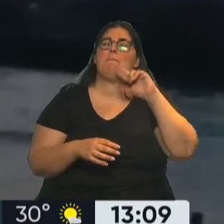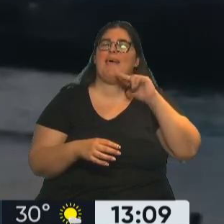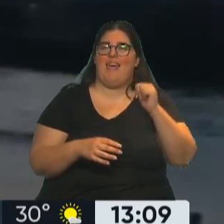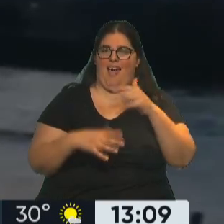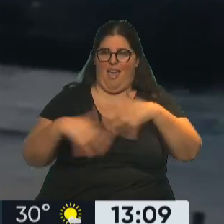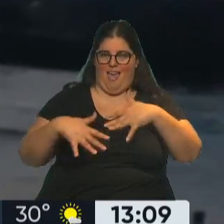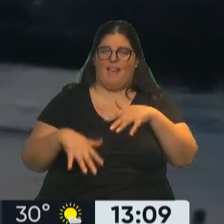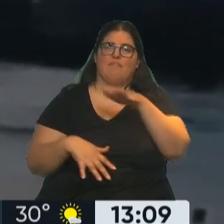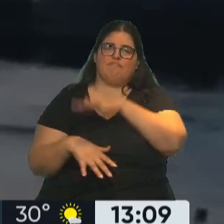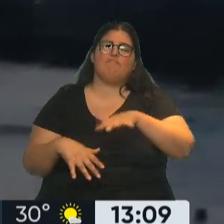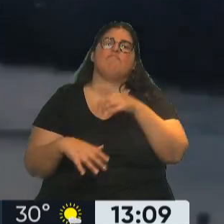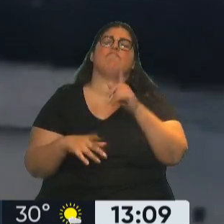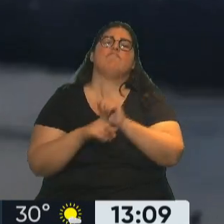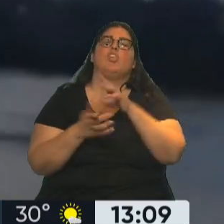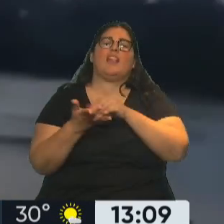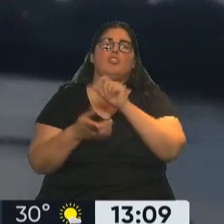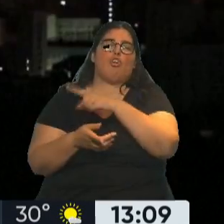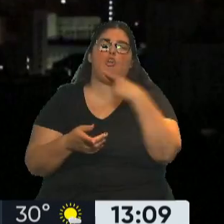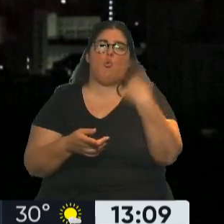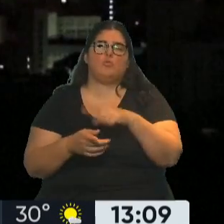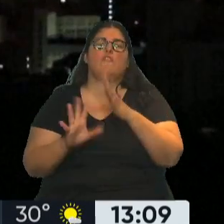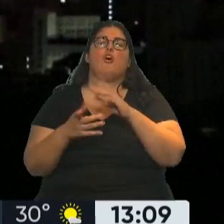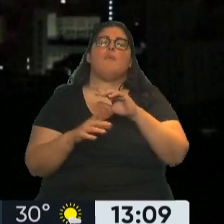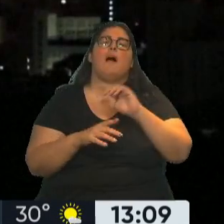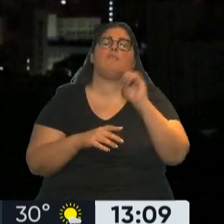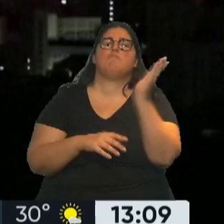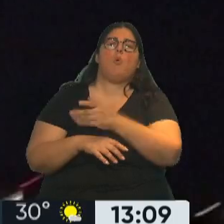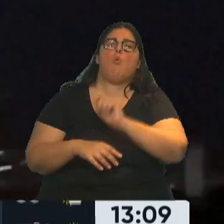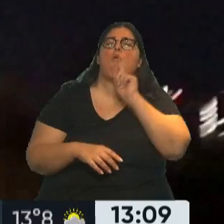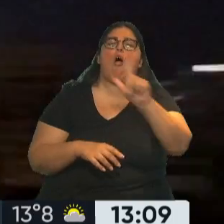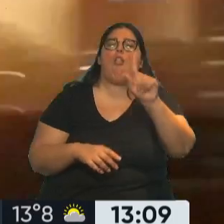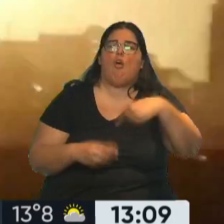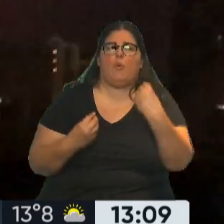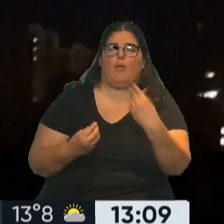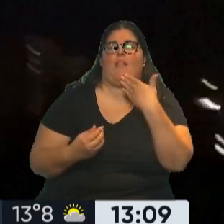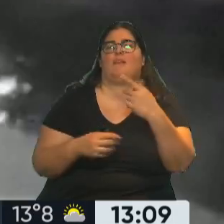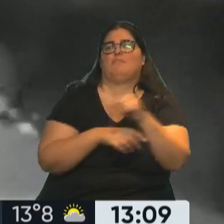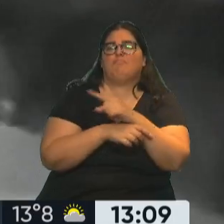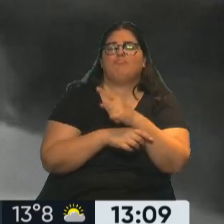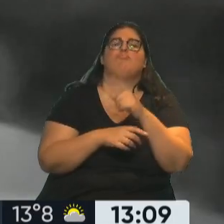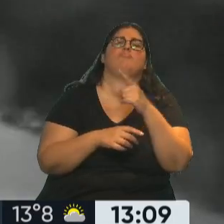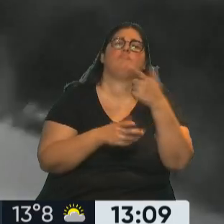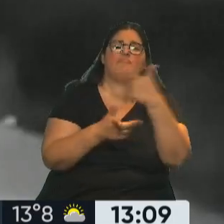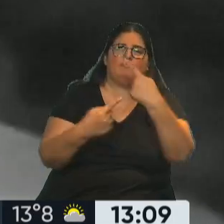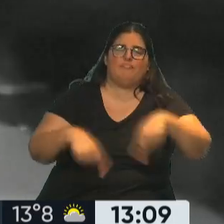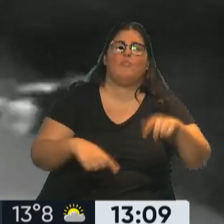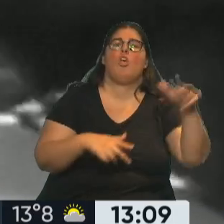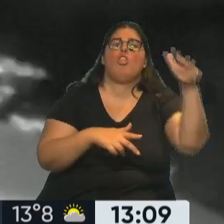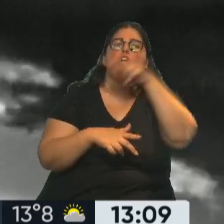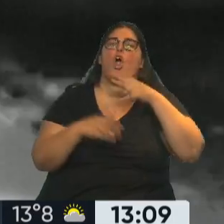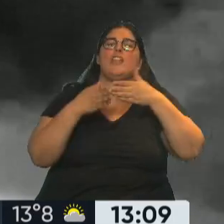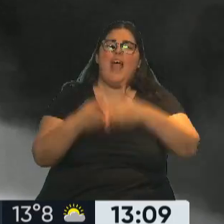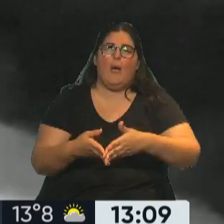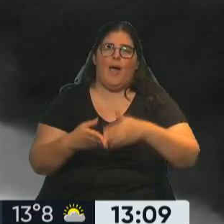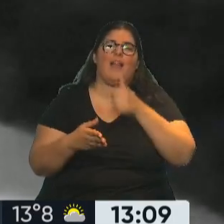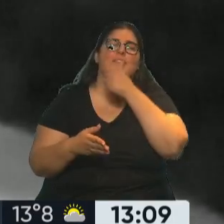ruso mediante una combinación de misiles tácticos y drones de larga distancia así como en el mar Negro drones navales Pero estas